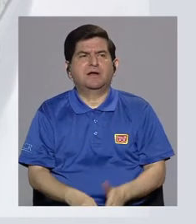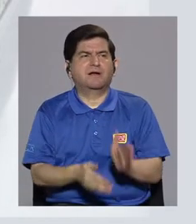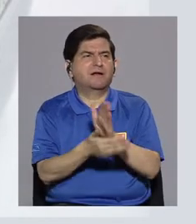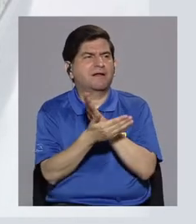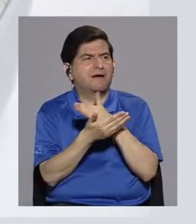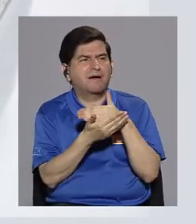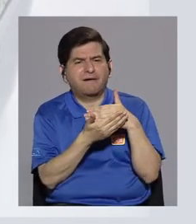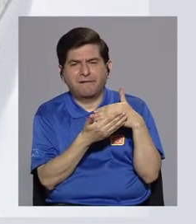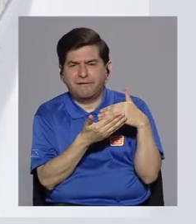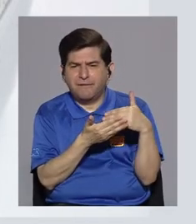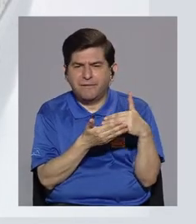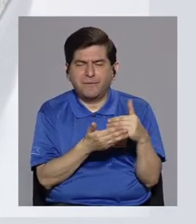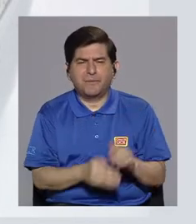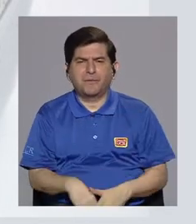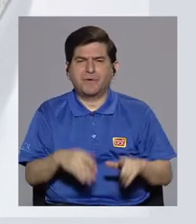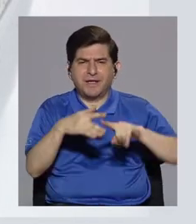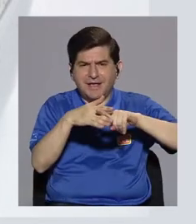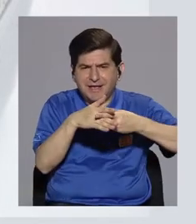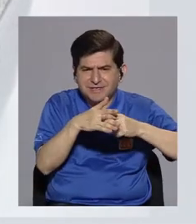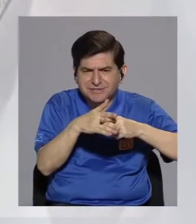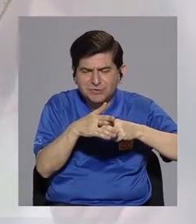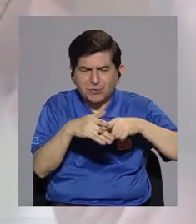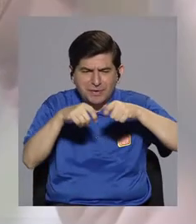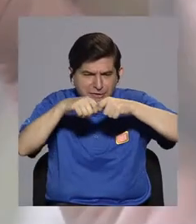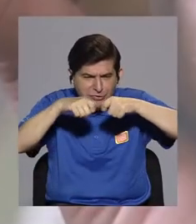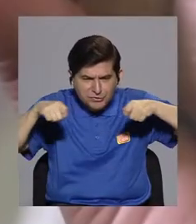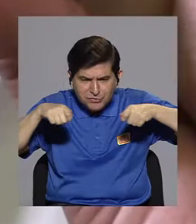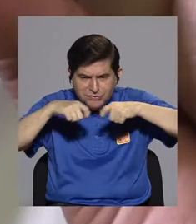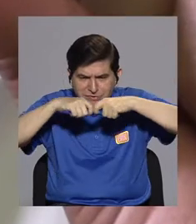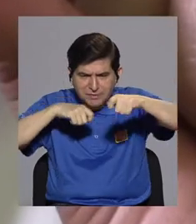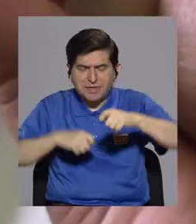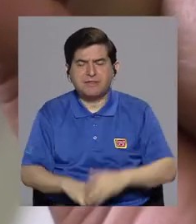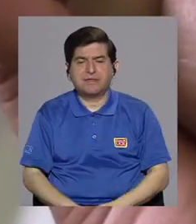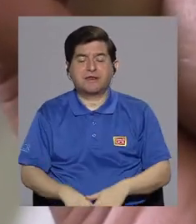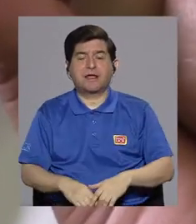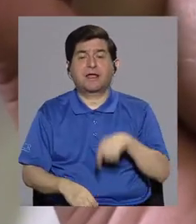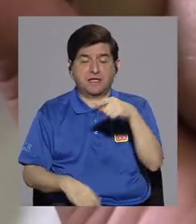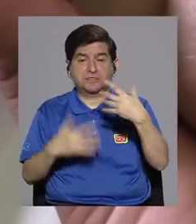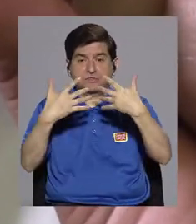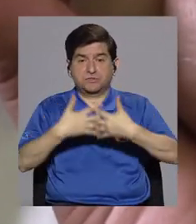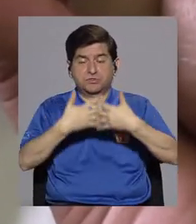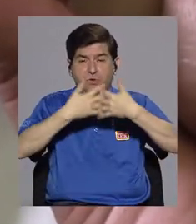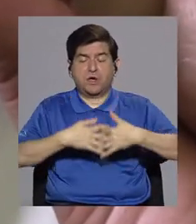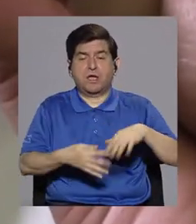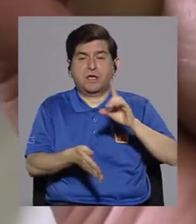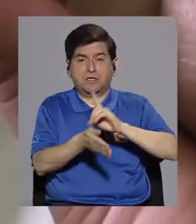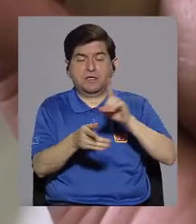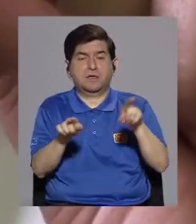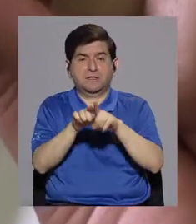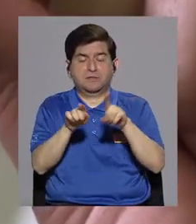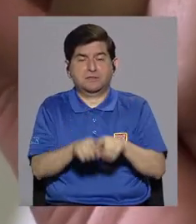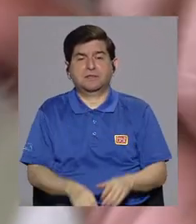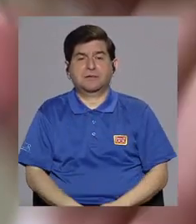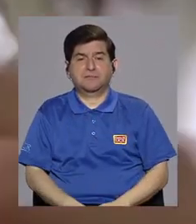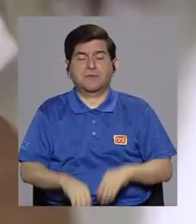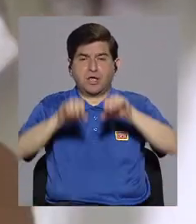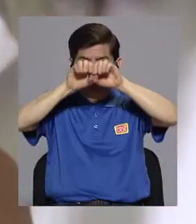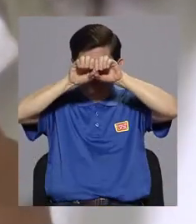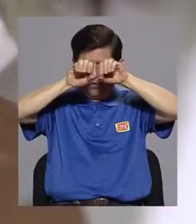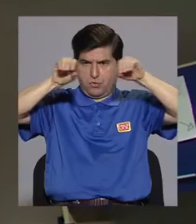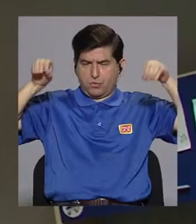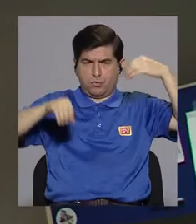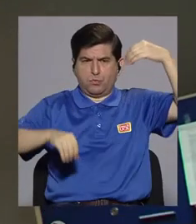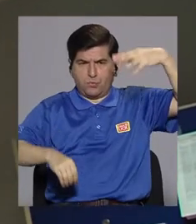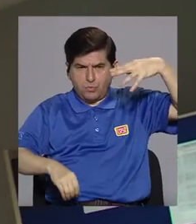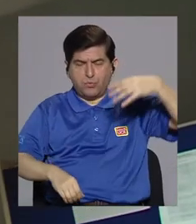en algunos instrumentos de medición en la industria médica. Aparece también, por ejemplo, en lámparas